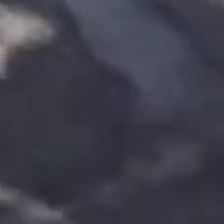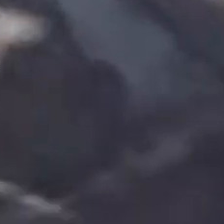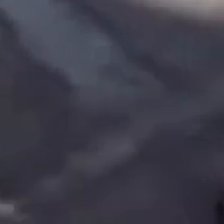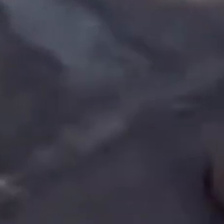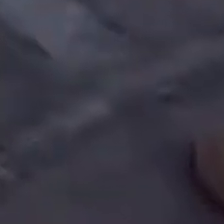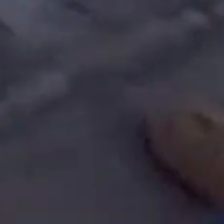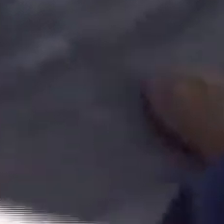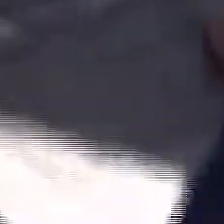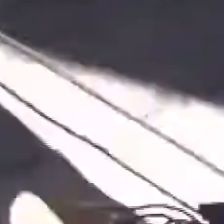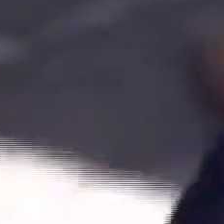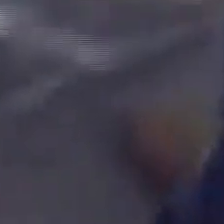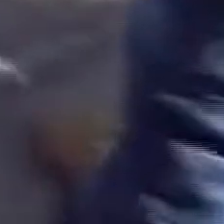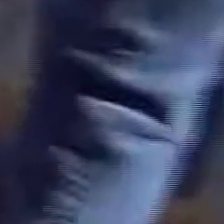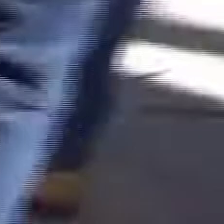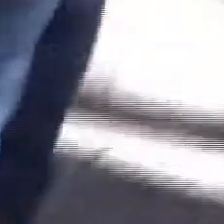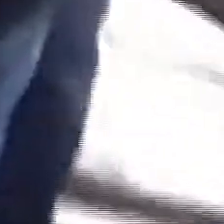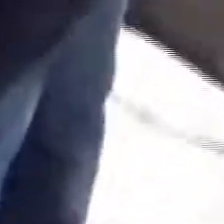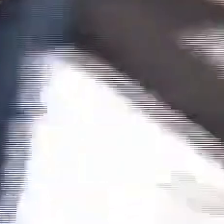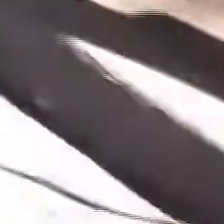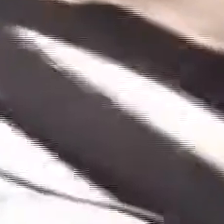que tenemos disponible